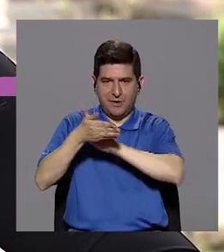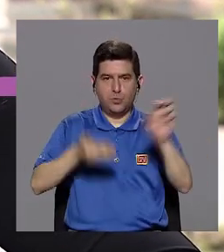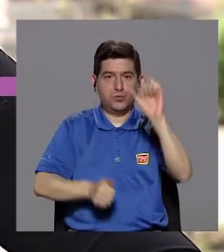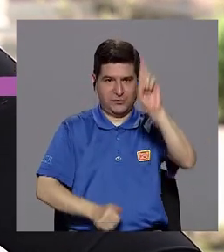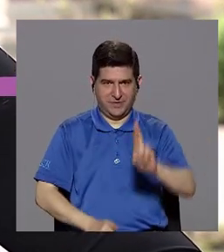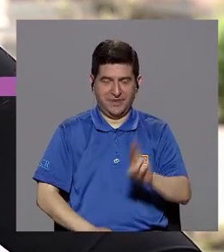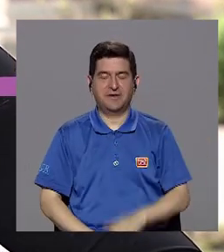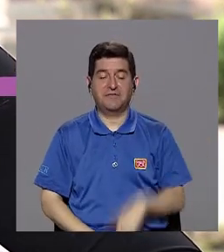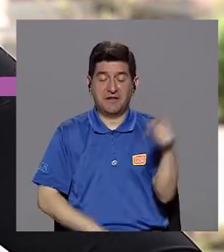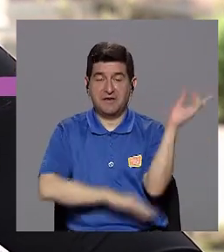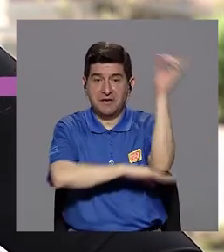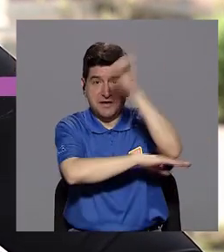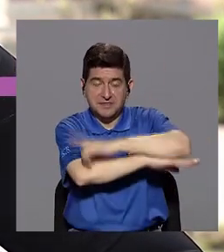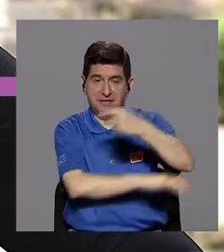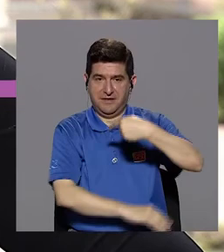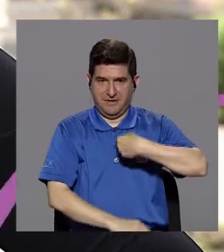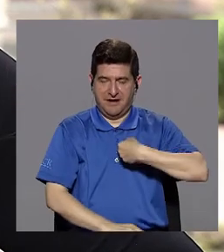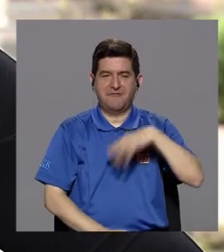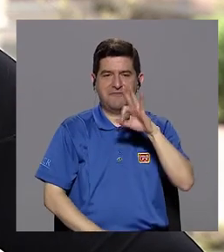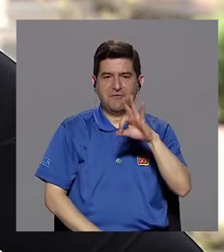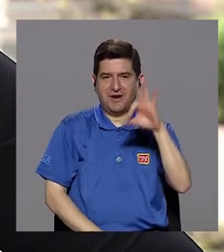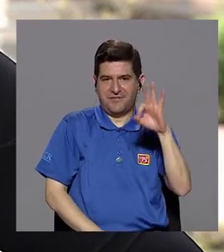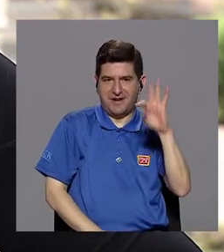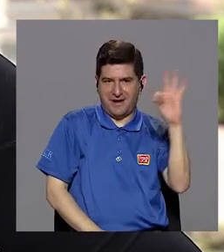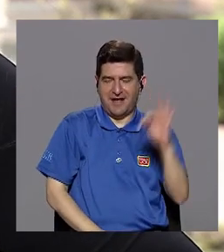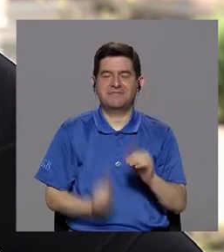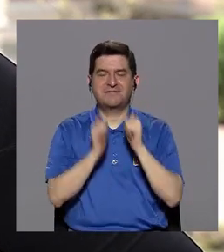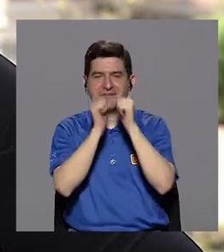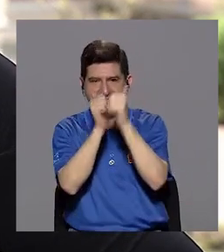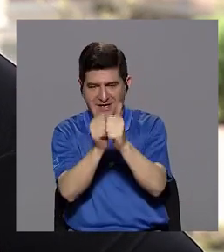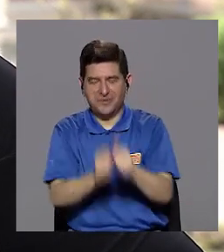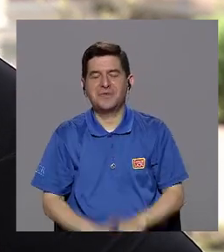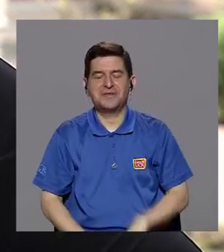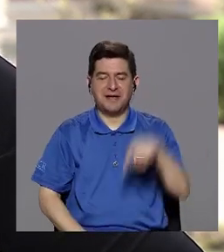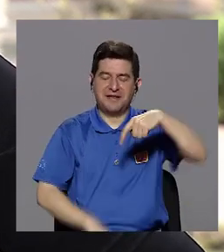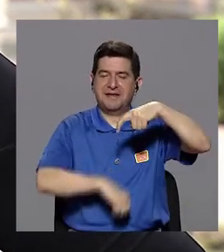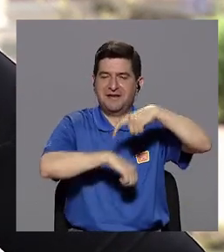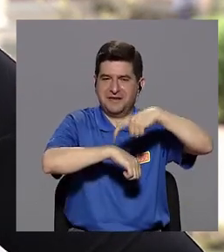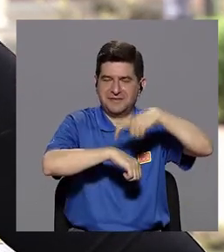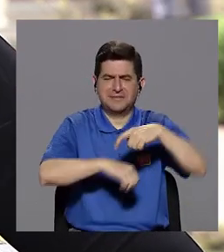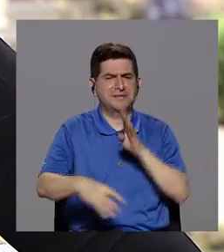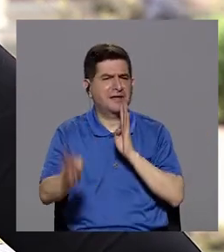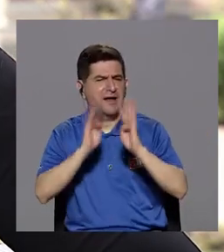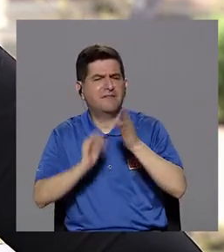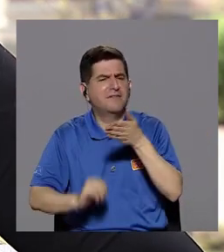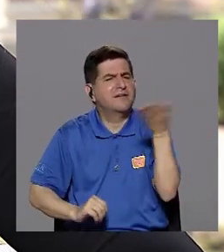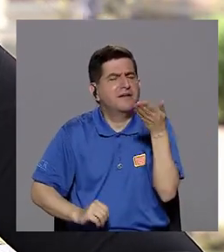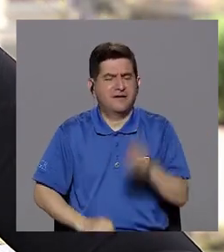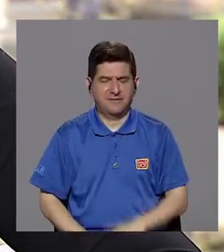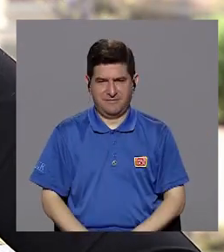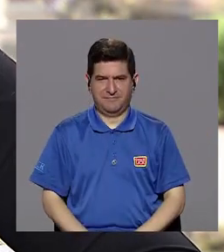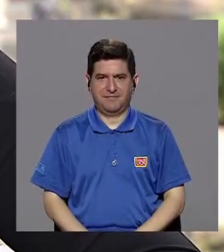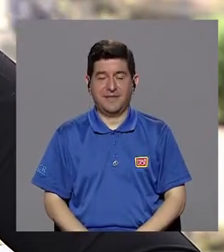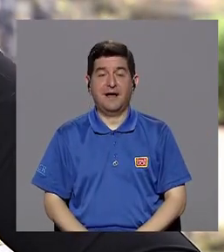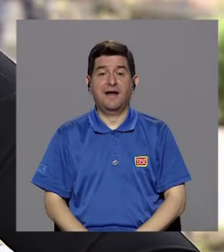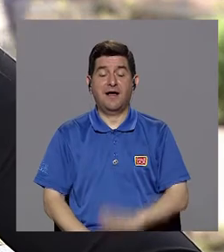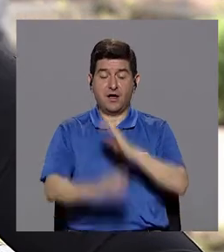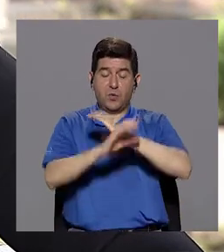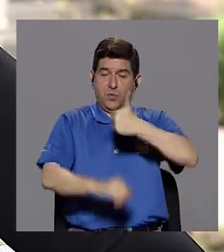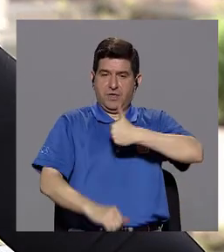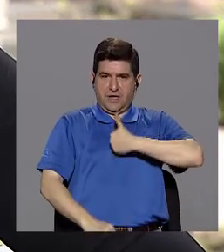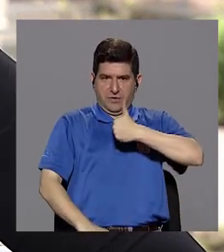Rica. El día de hoy, su servidora Fabiola Fernández le acompañará durante este ratito para conversar acerca